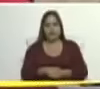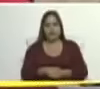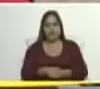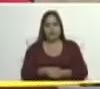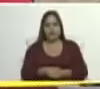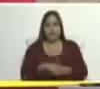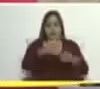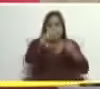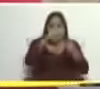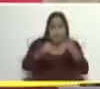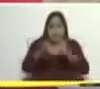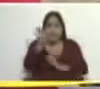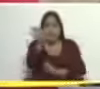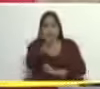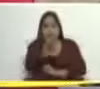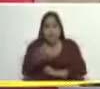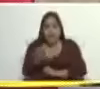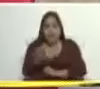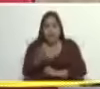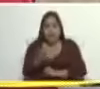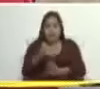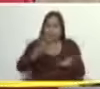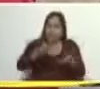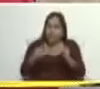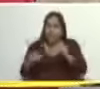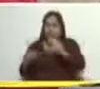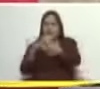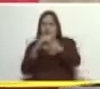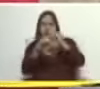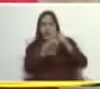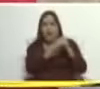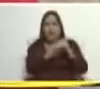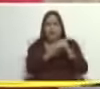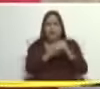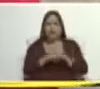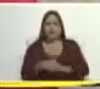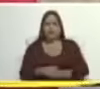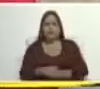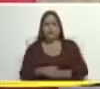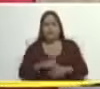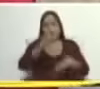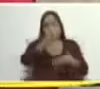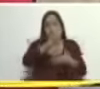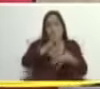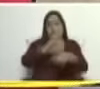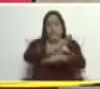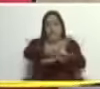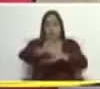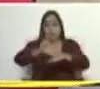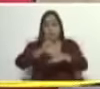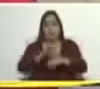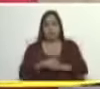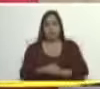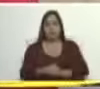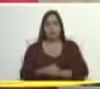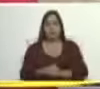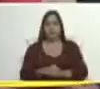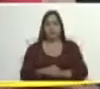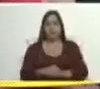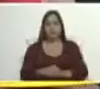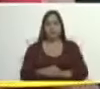Otros países con circunstancias similares en el hemisferio, en América Latina y el Caribe,